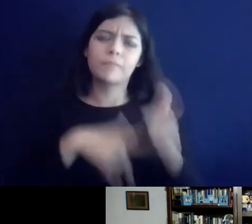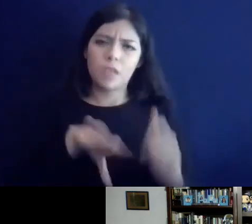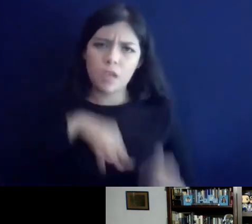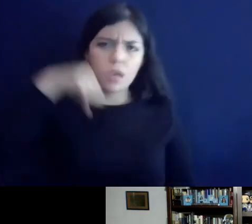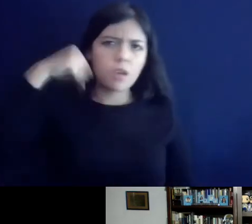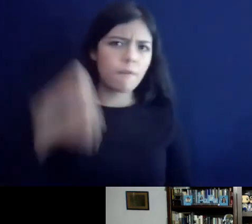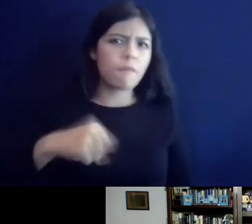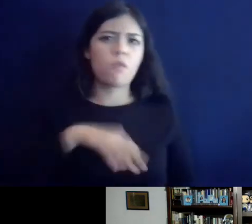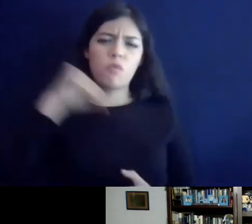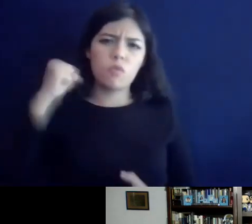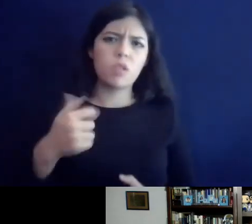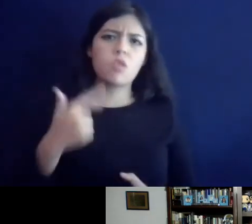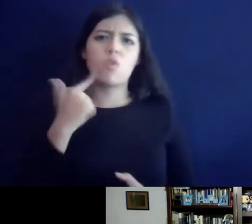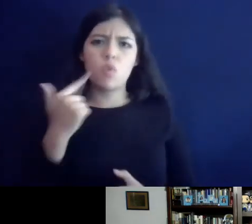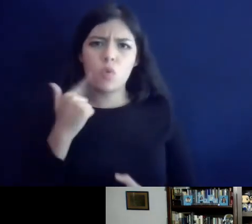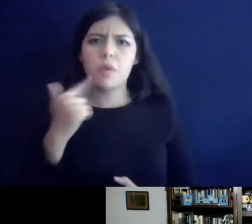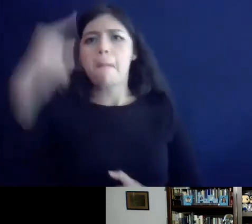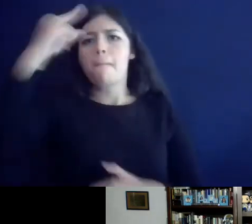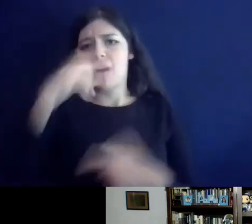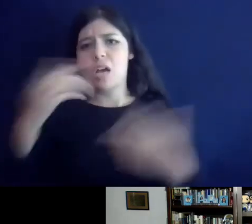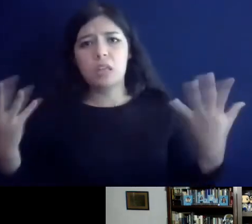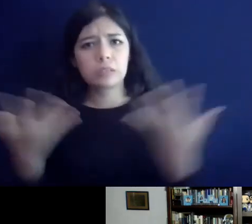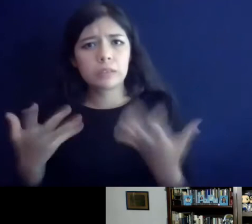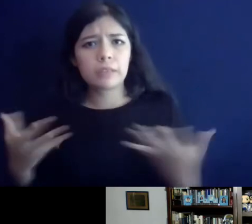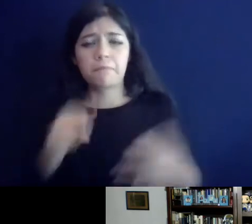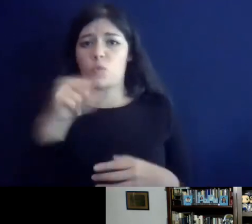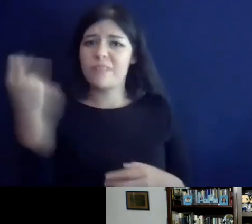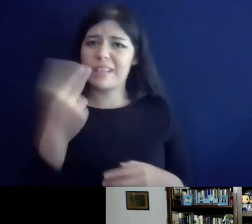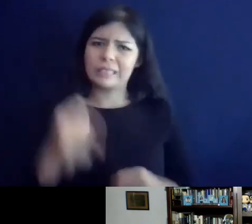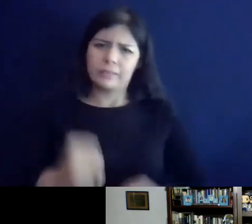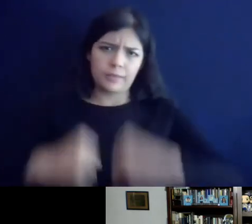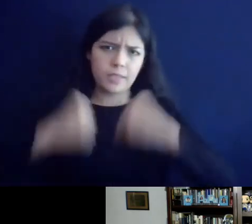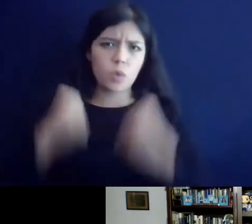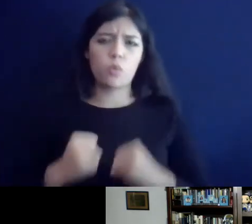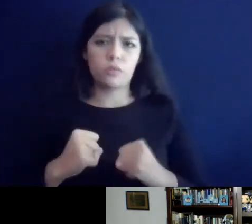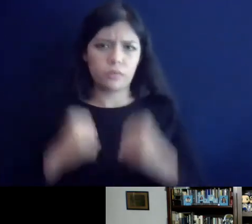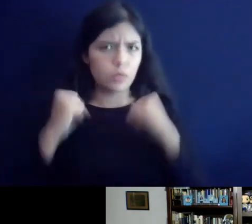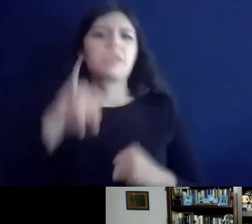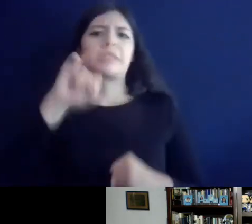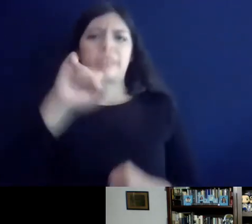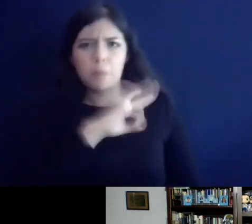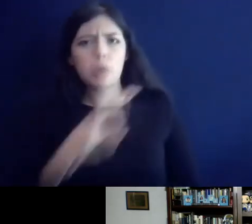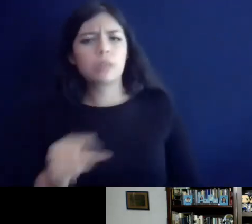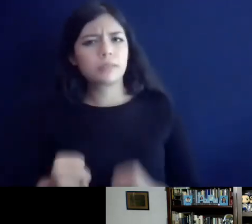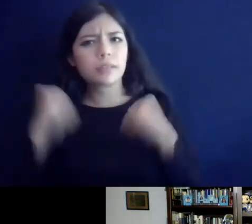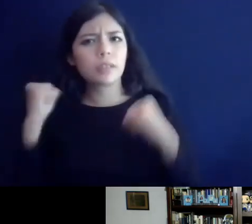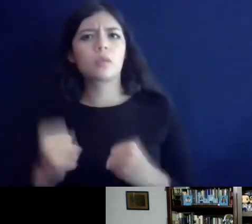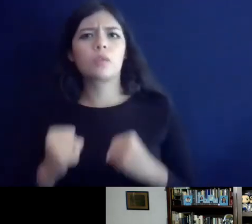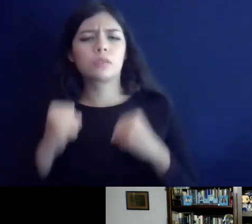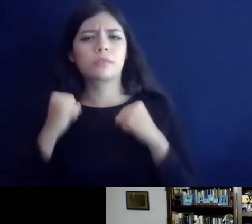único. ¿Cómo te puedes insertar así? Y eso, por consecuencia, va a traer que tú seas un ser